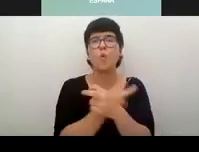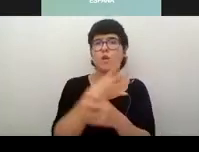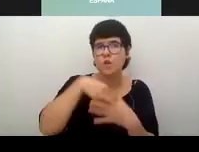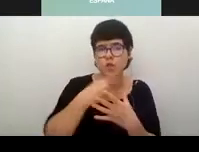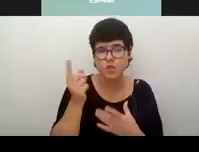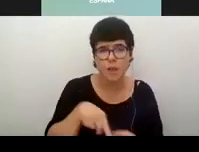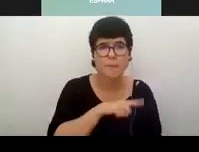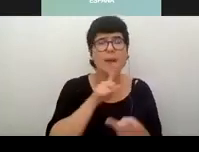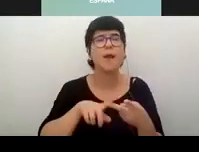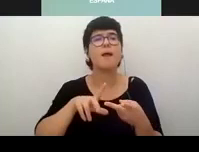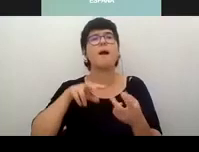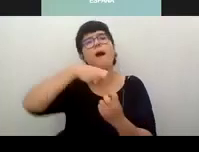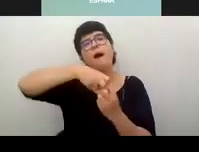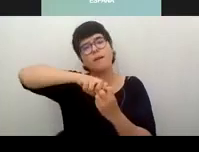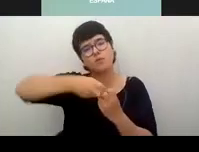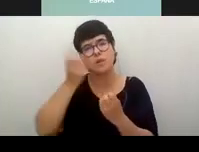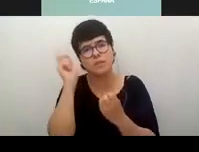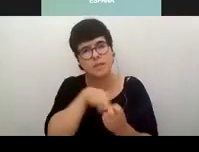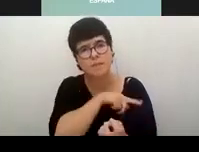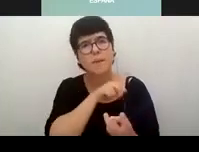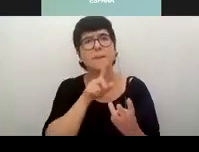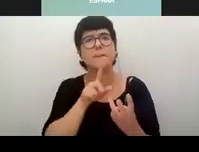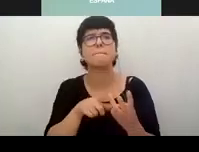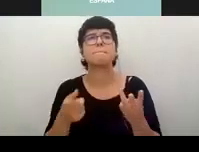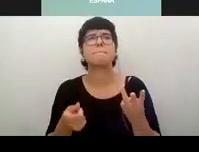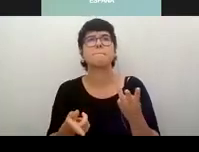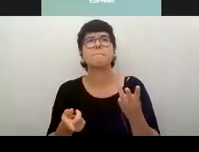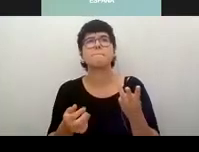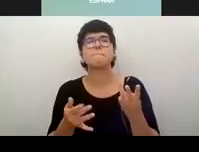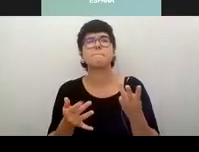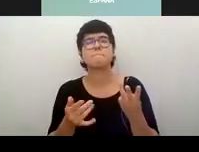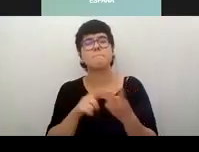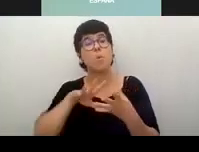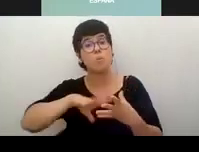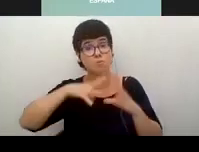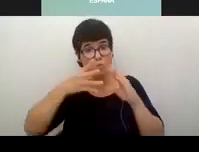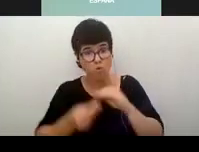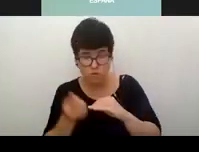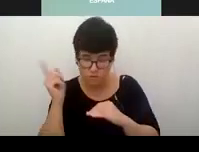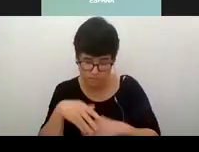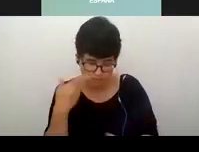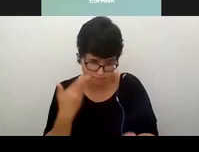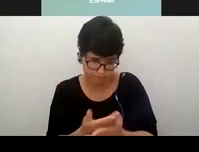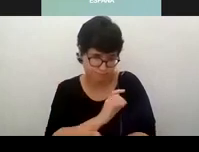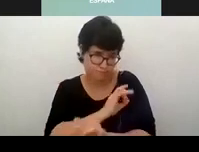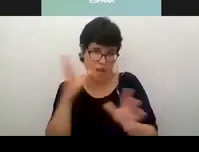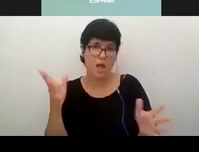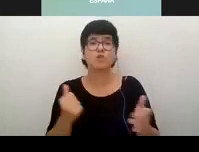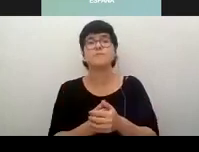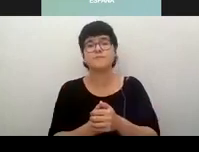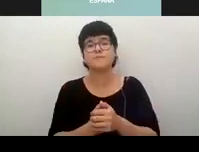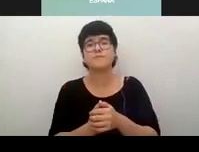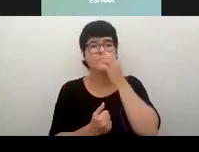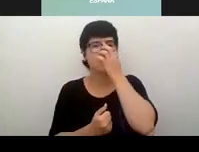hay colágeno, y en esta formación en el músculo, evidentemente, y en esta formación